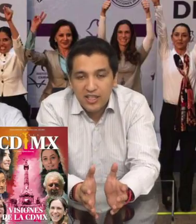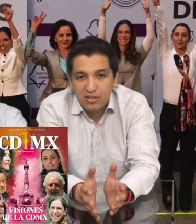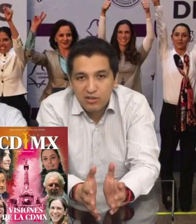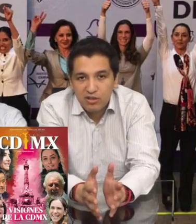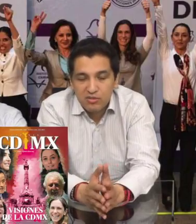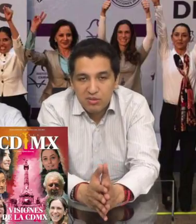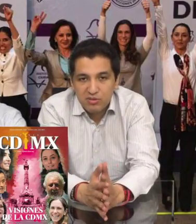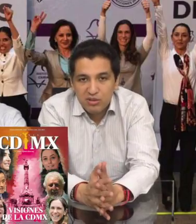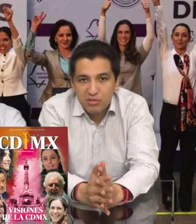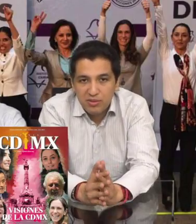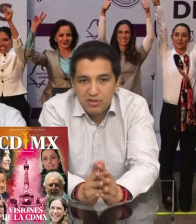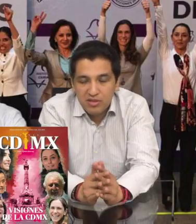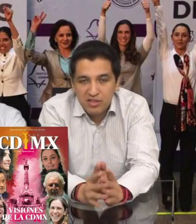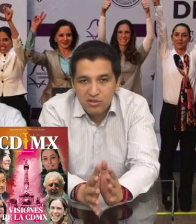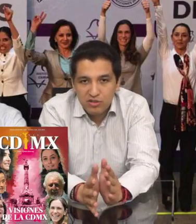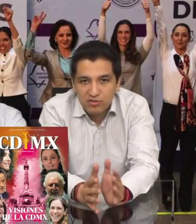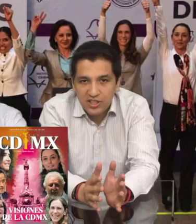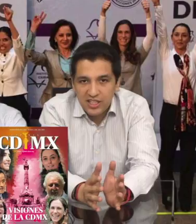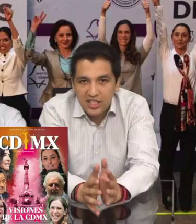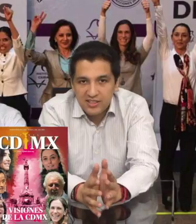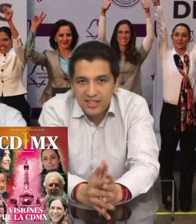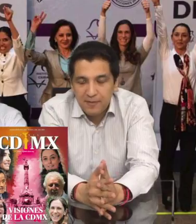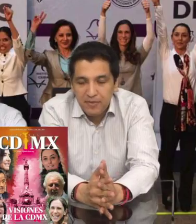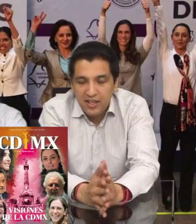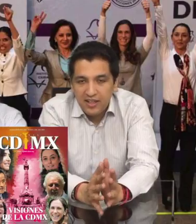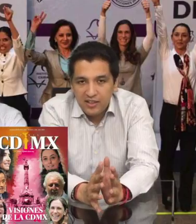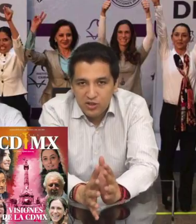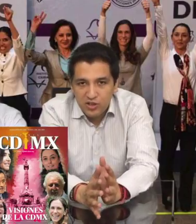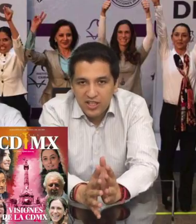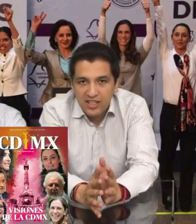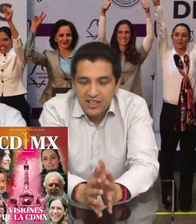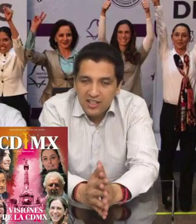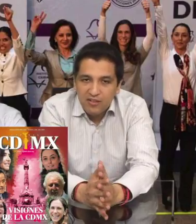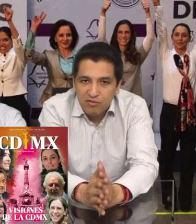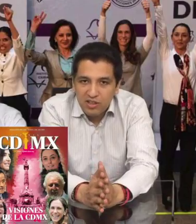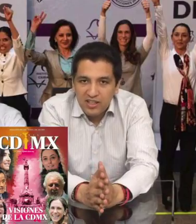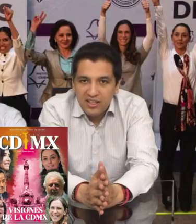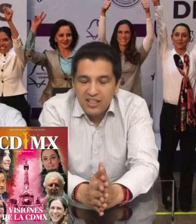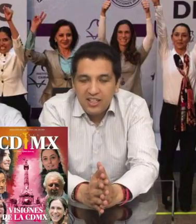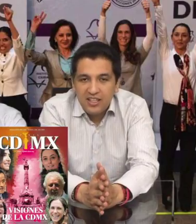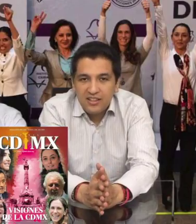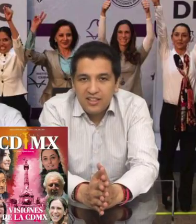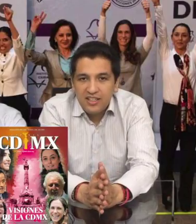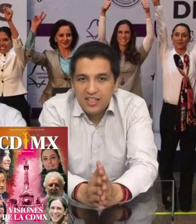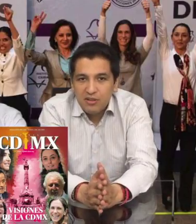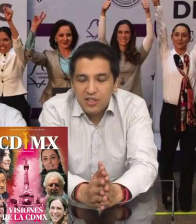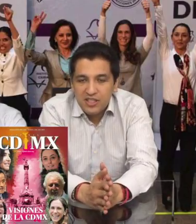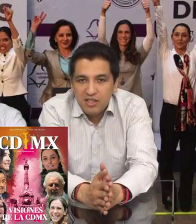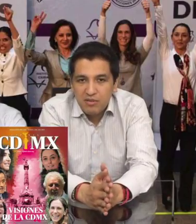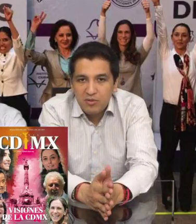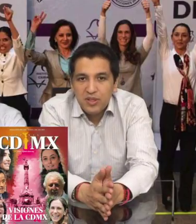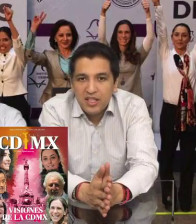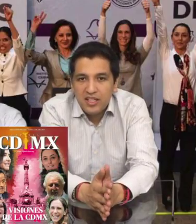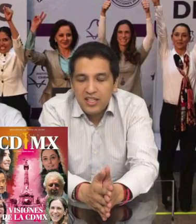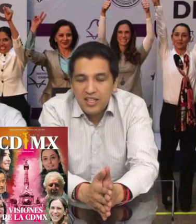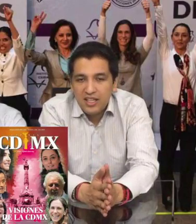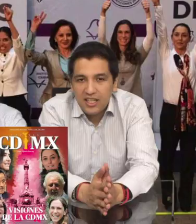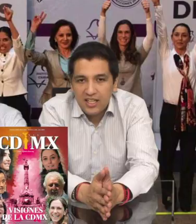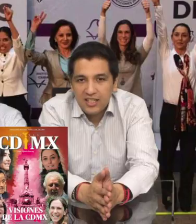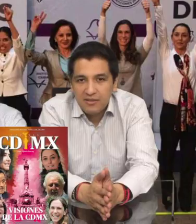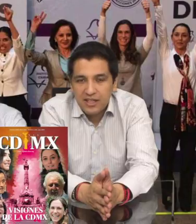lo que nosotros vemos como más sustancioso fue ya este choque fuerte entre Claudia Sheinbaum